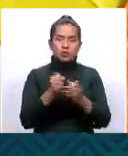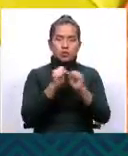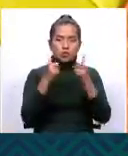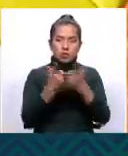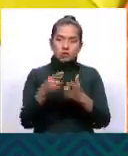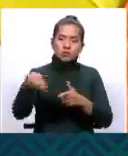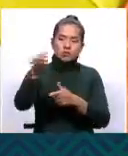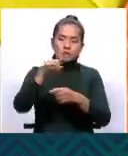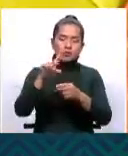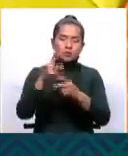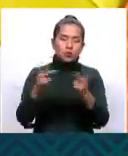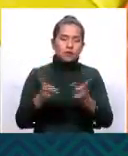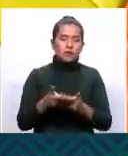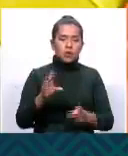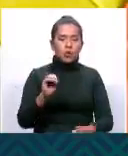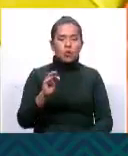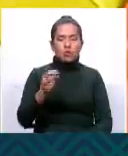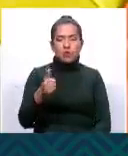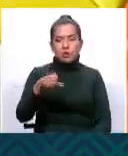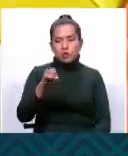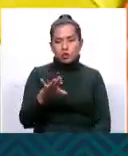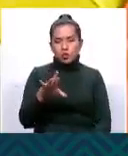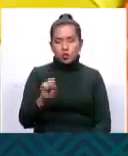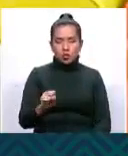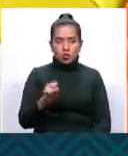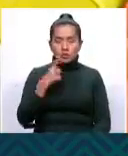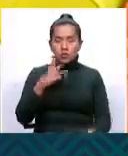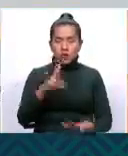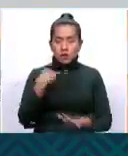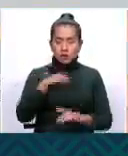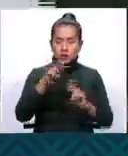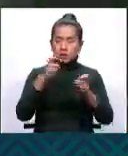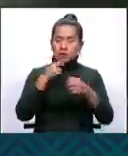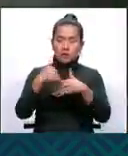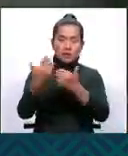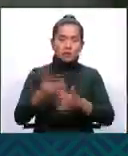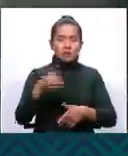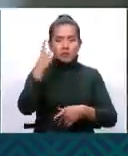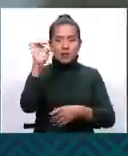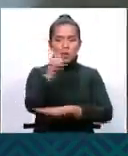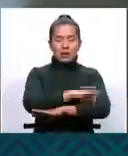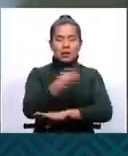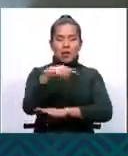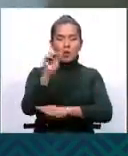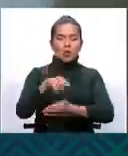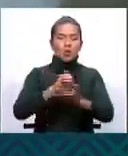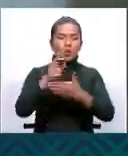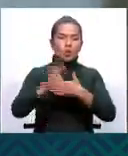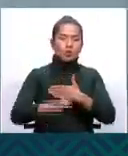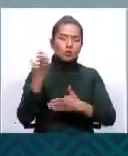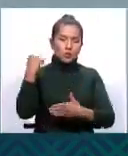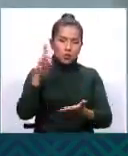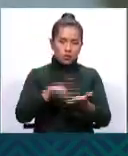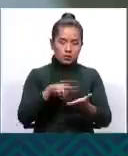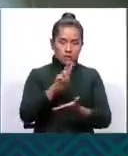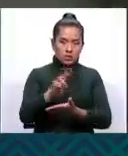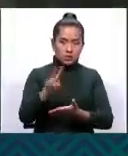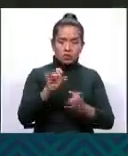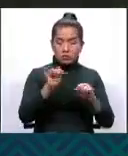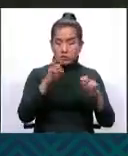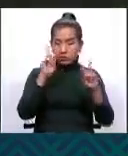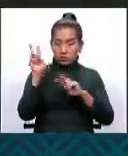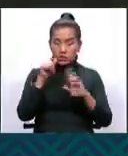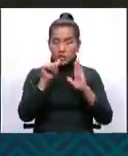provincia de Omasuyos. Esta nota de invitación para el día 1 de octubre del 2022, como se puede ver en la